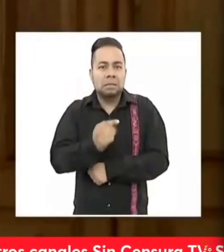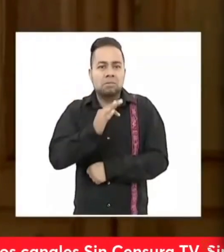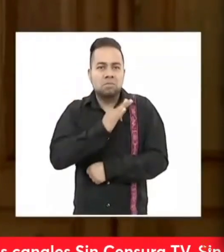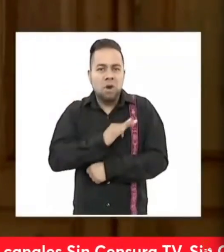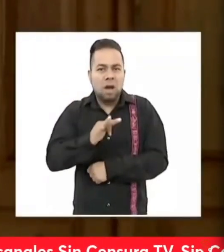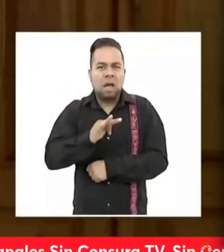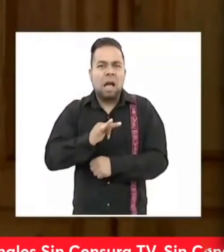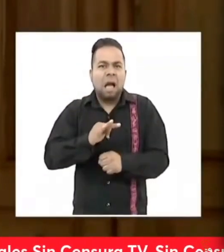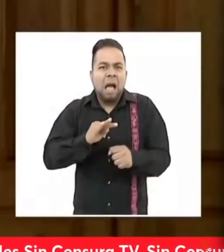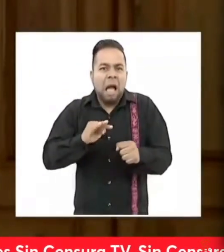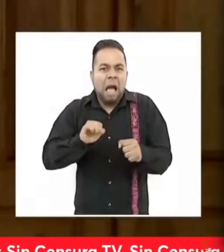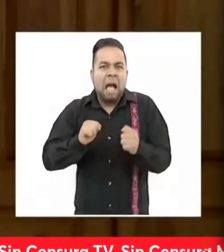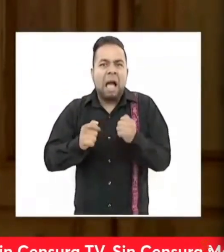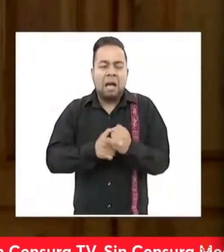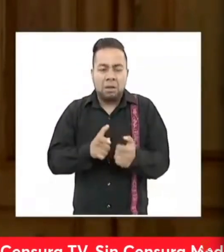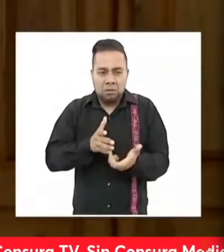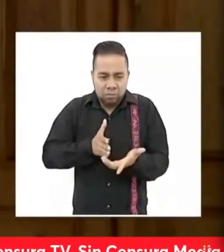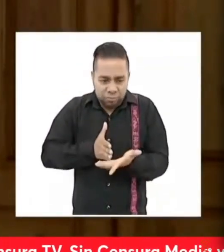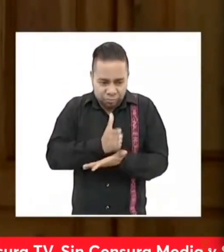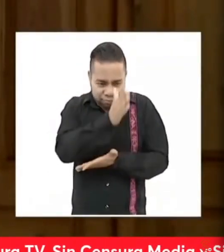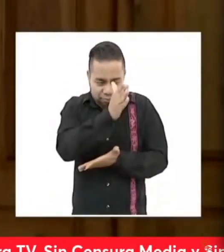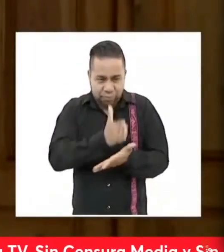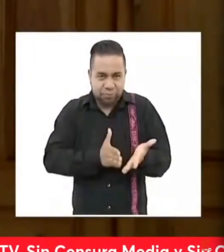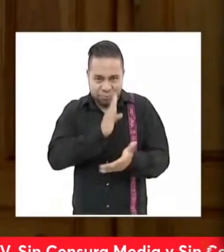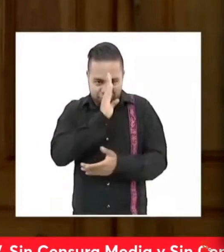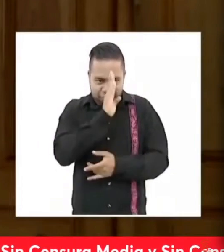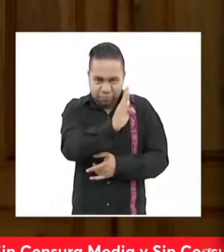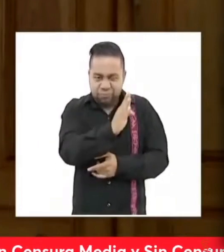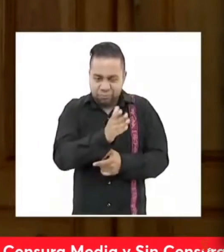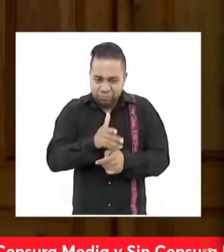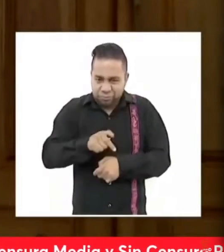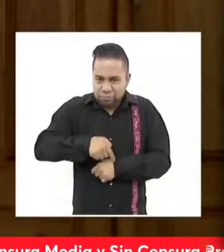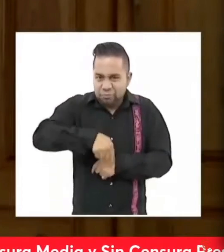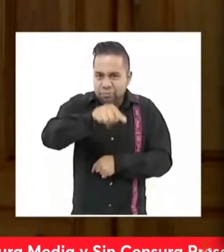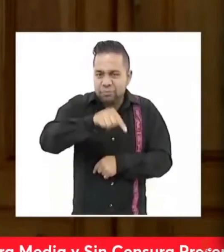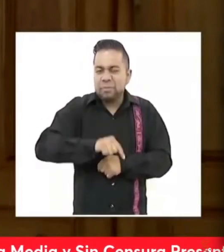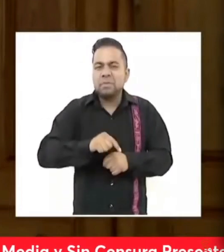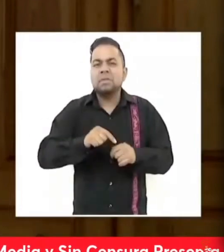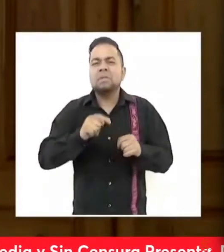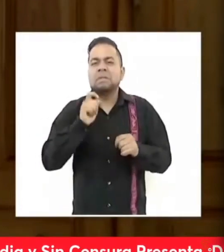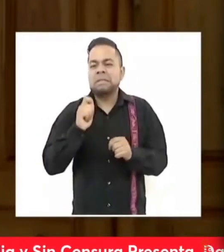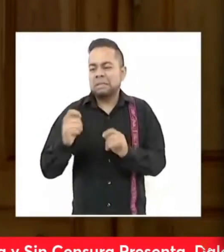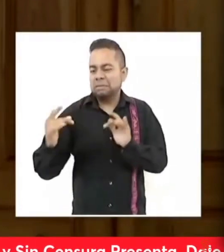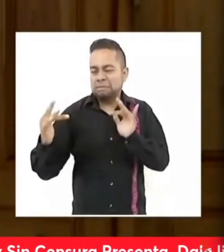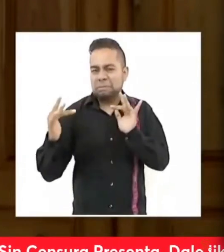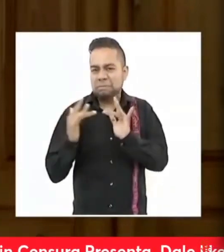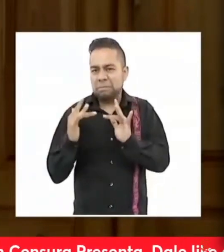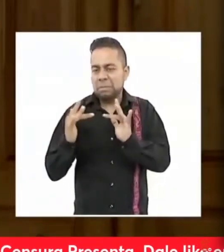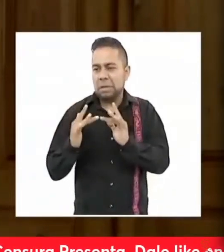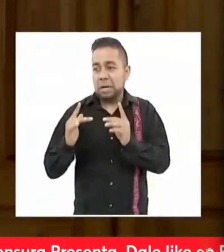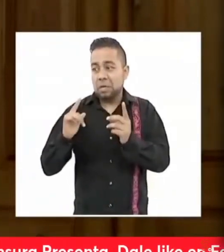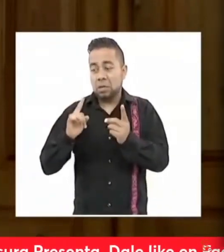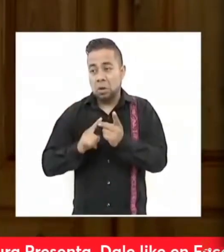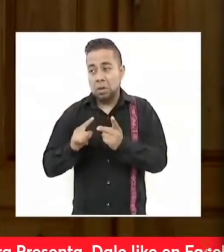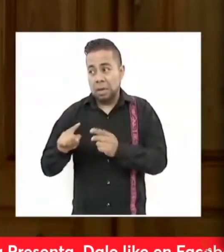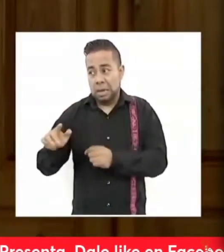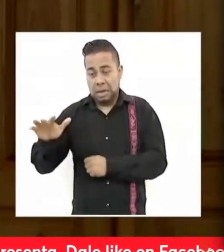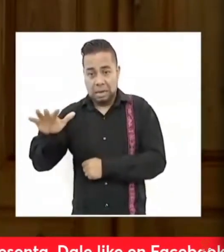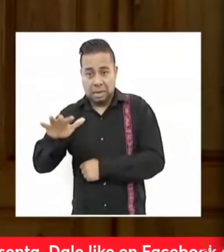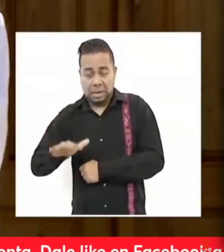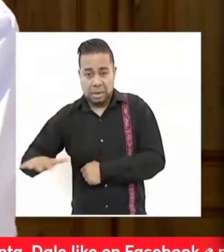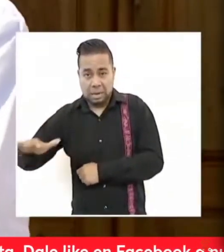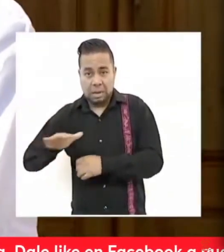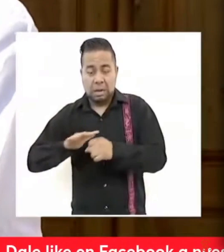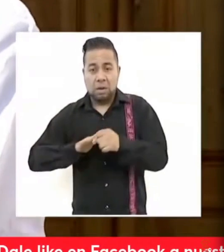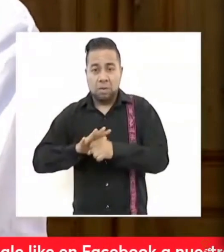paso, crear un paso que uniera a